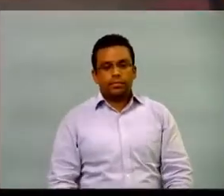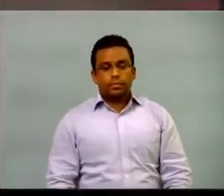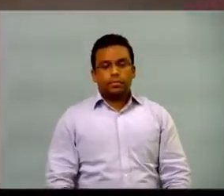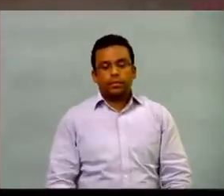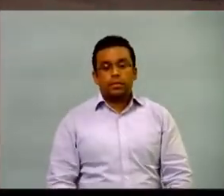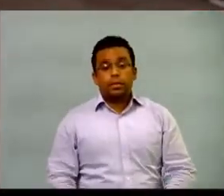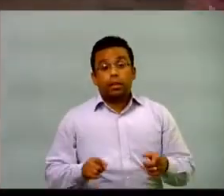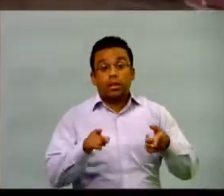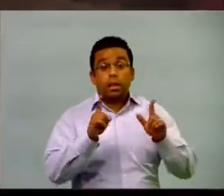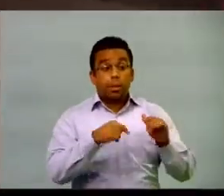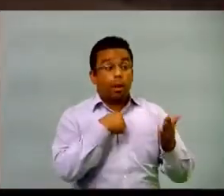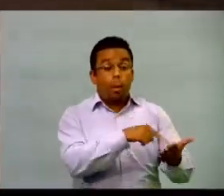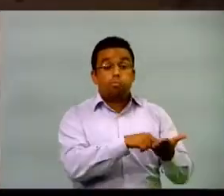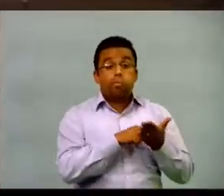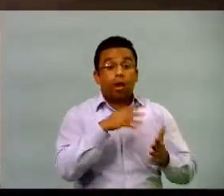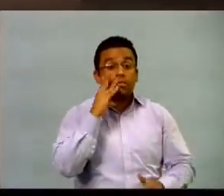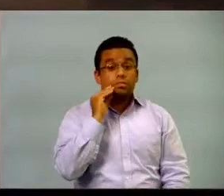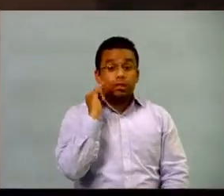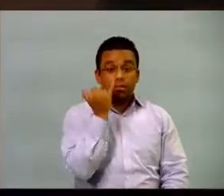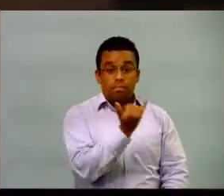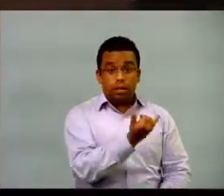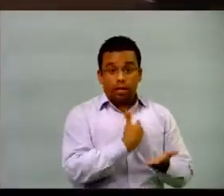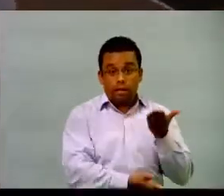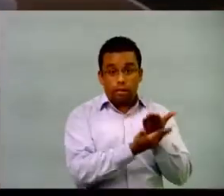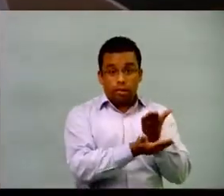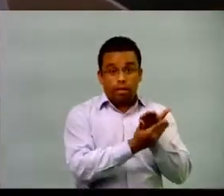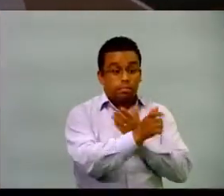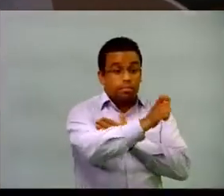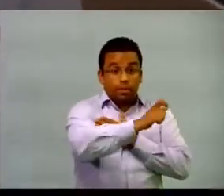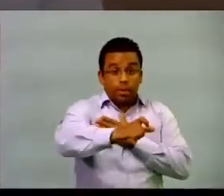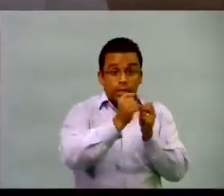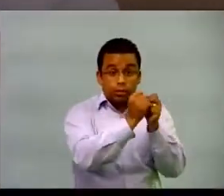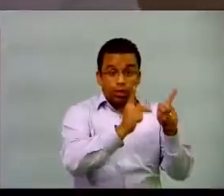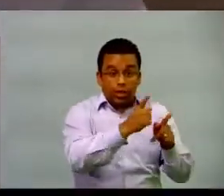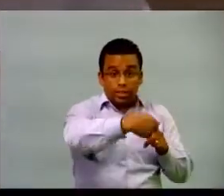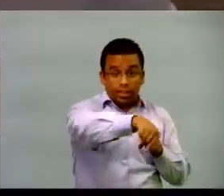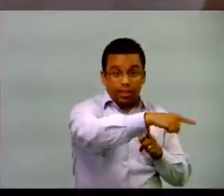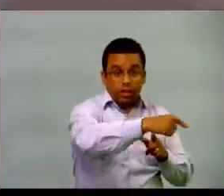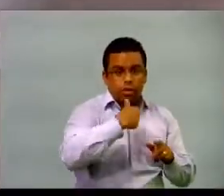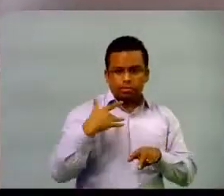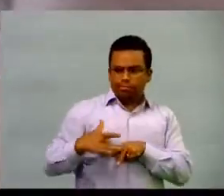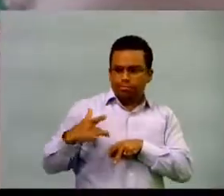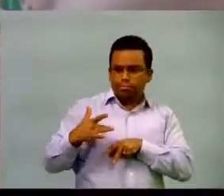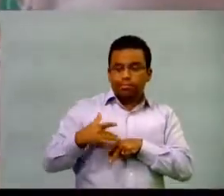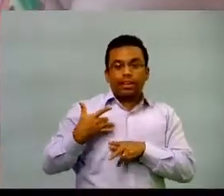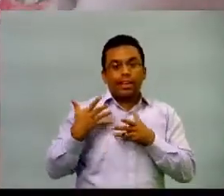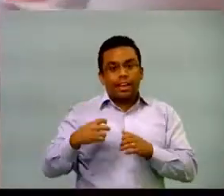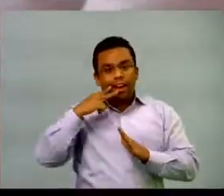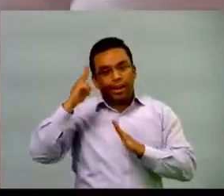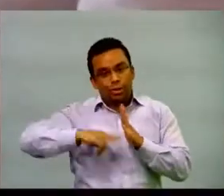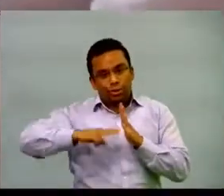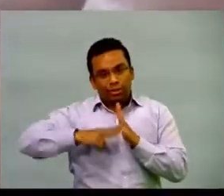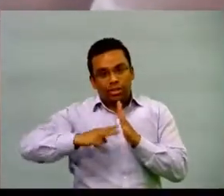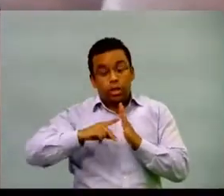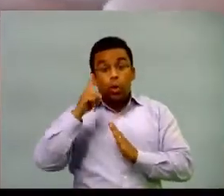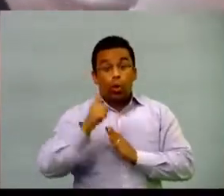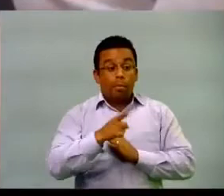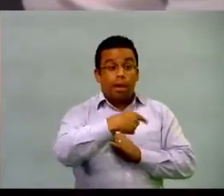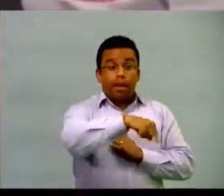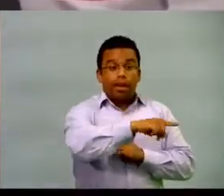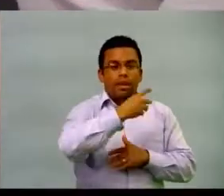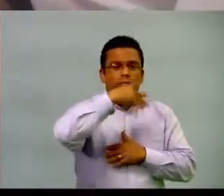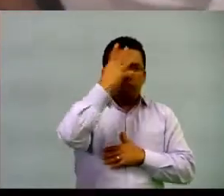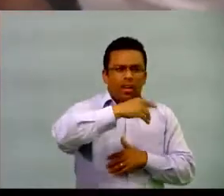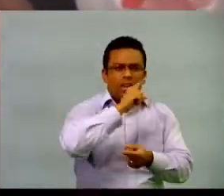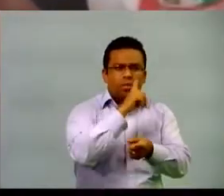Entre los resultados de esta experiencia, podemos mencionar que los estudiantes se han visto más motivados a la lectura, debido a que las redes sociales son de